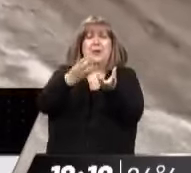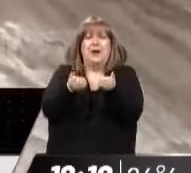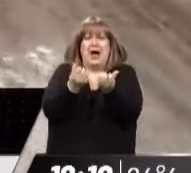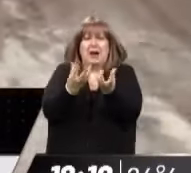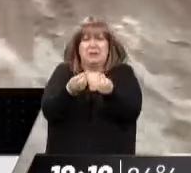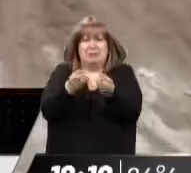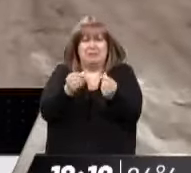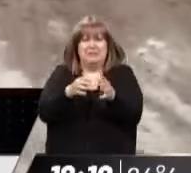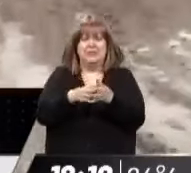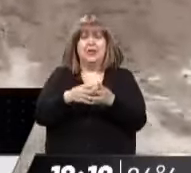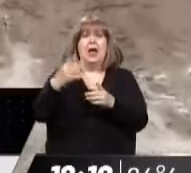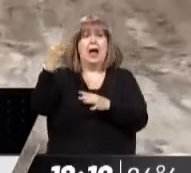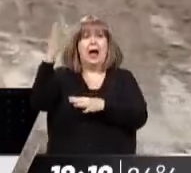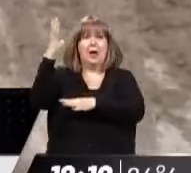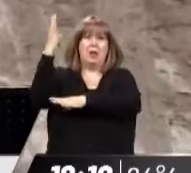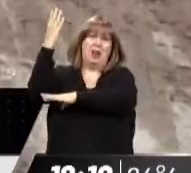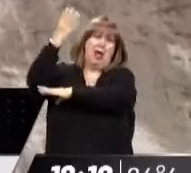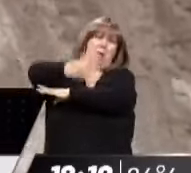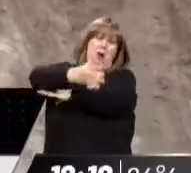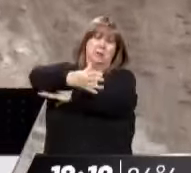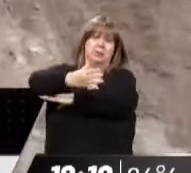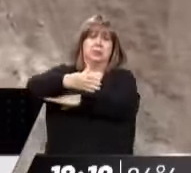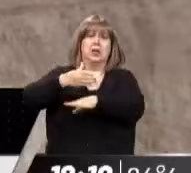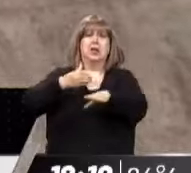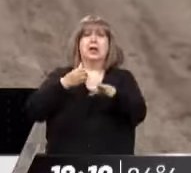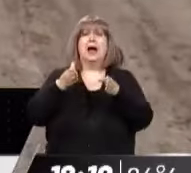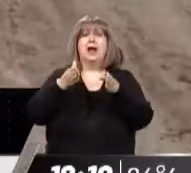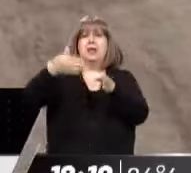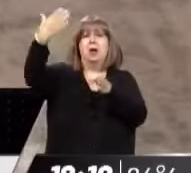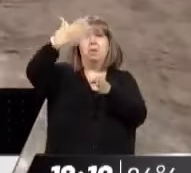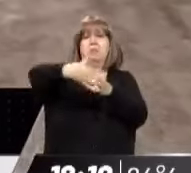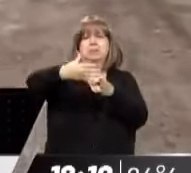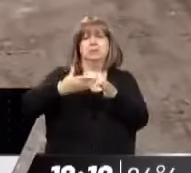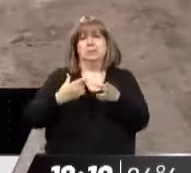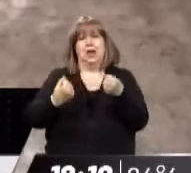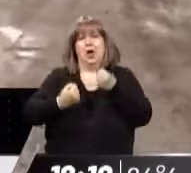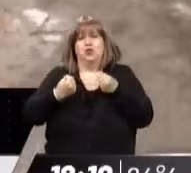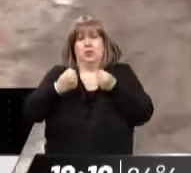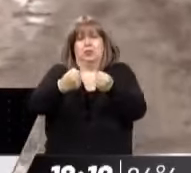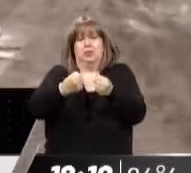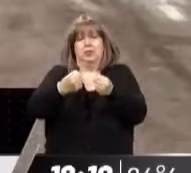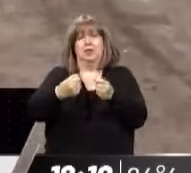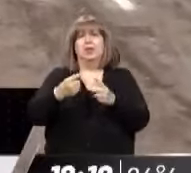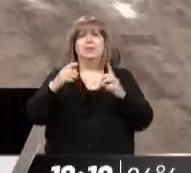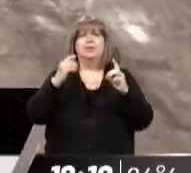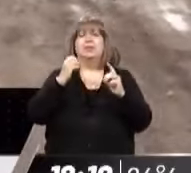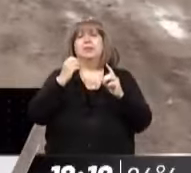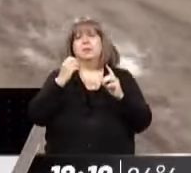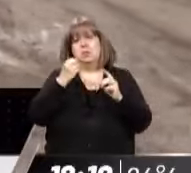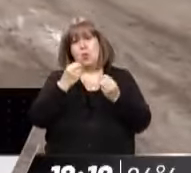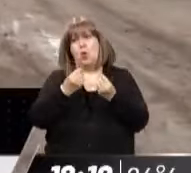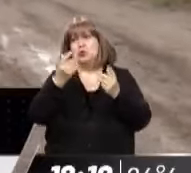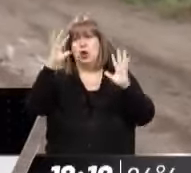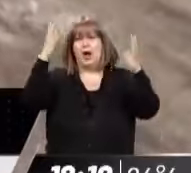toda la calle. ¿Cayeron muchos árboles por la zona? Sí, han caído varios, varios han caído. Igual que postes de la luz, han caído dos